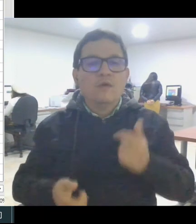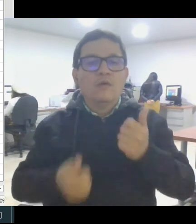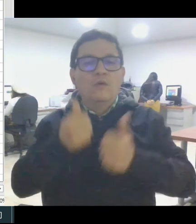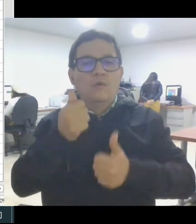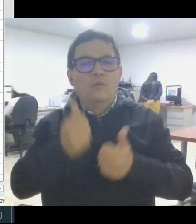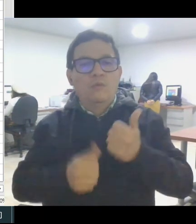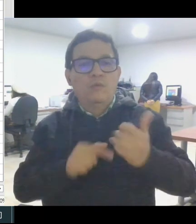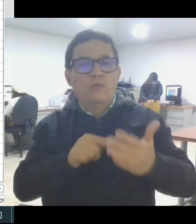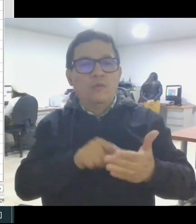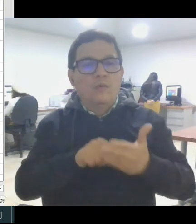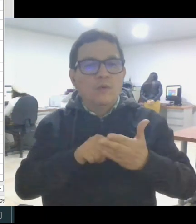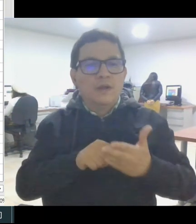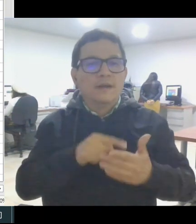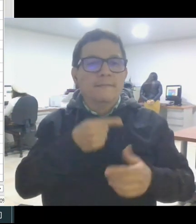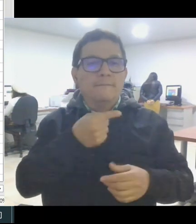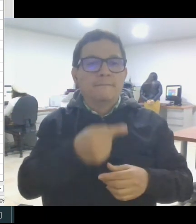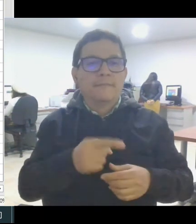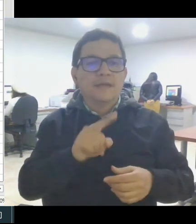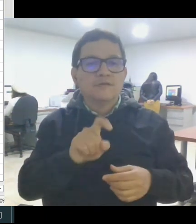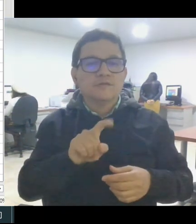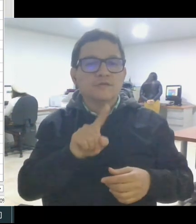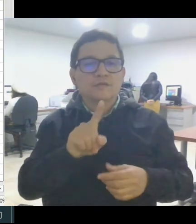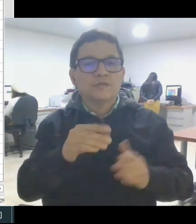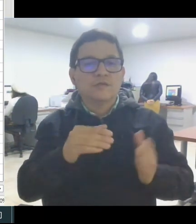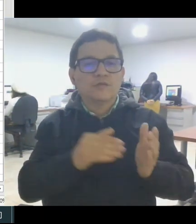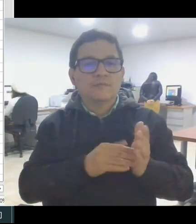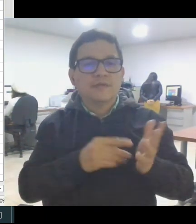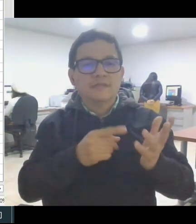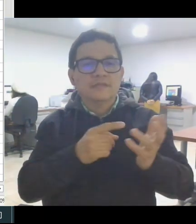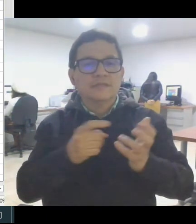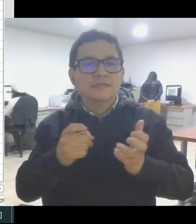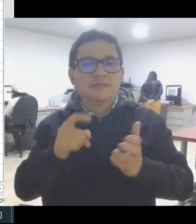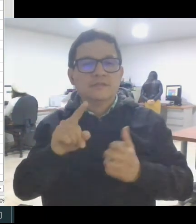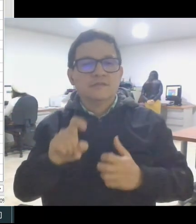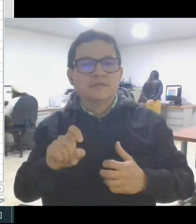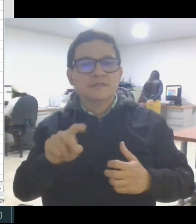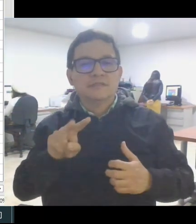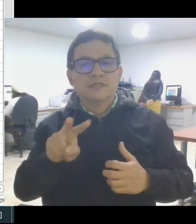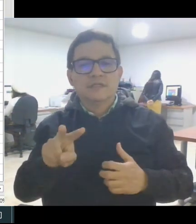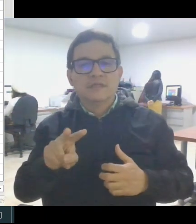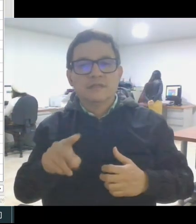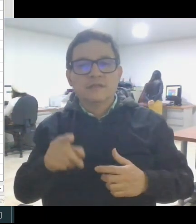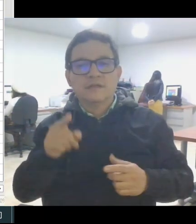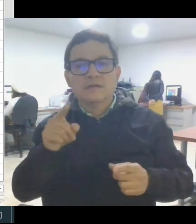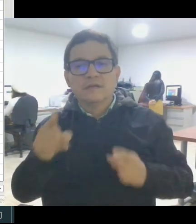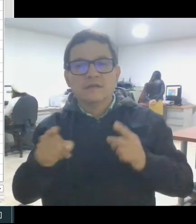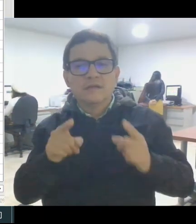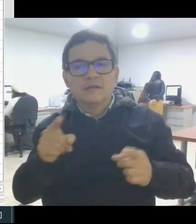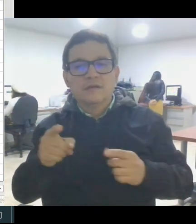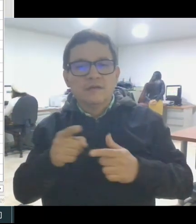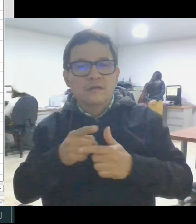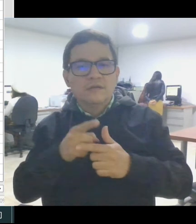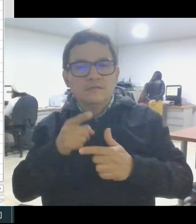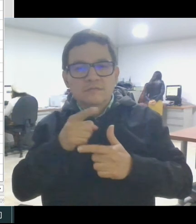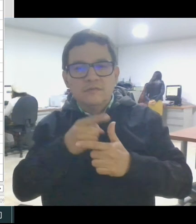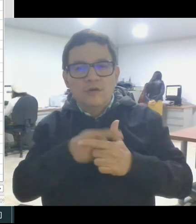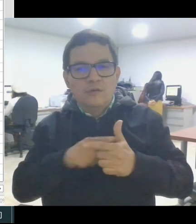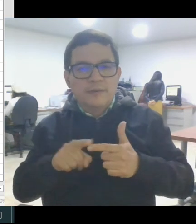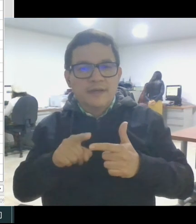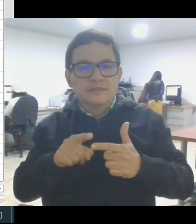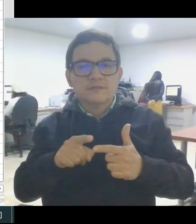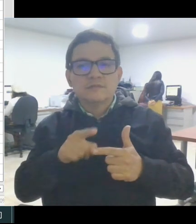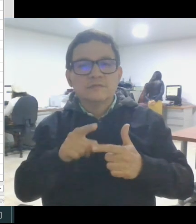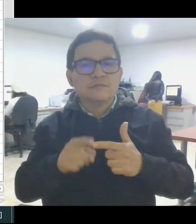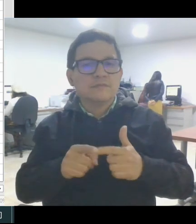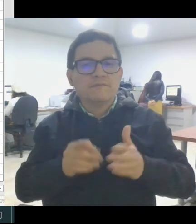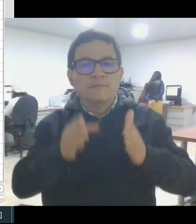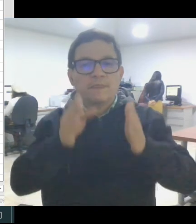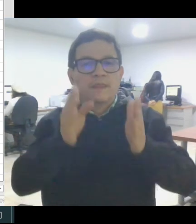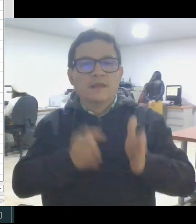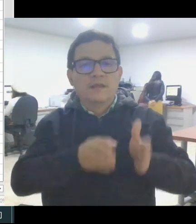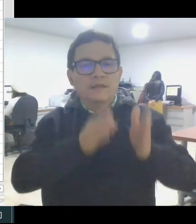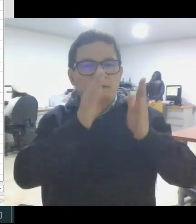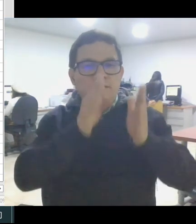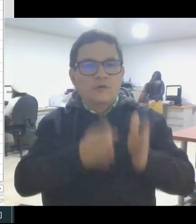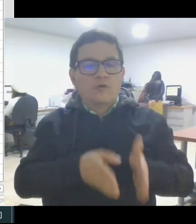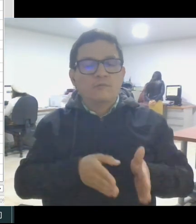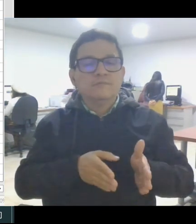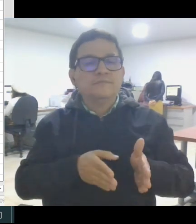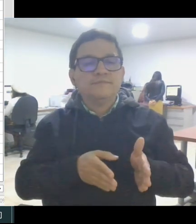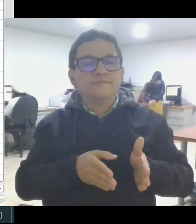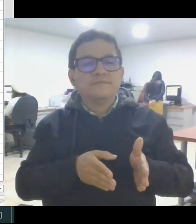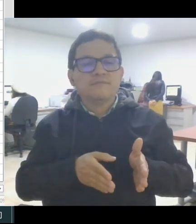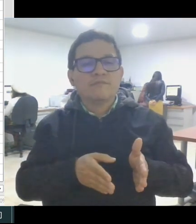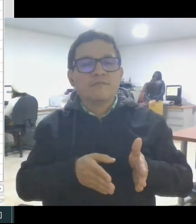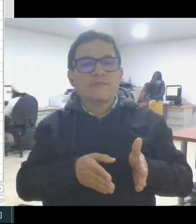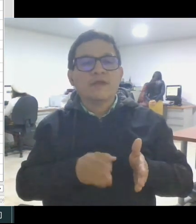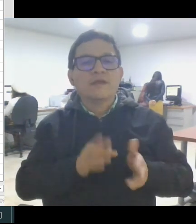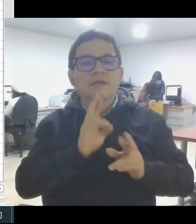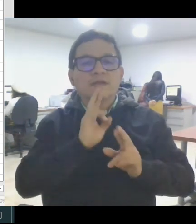menos 61.662. Hago la respectiva operación entre la columna